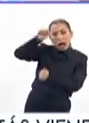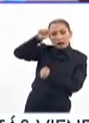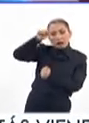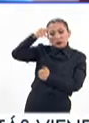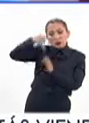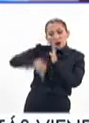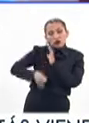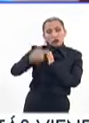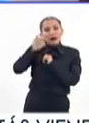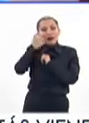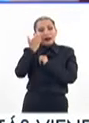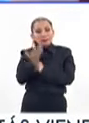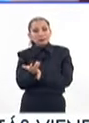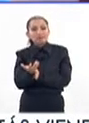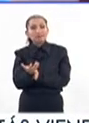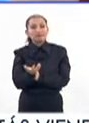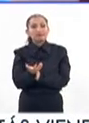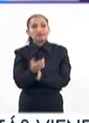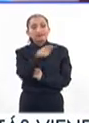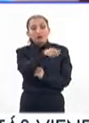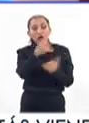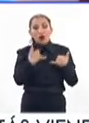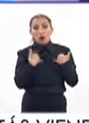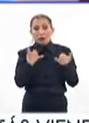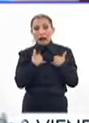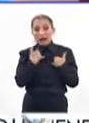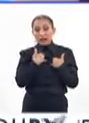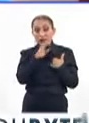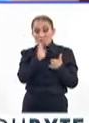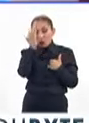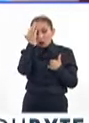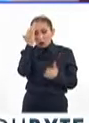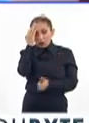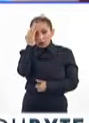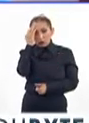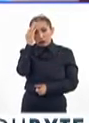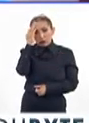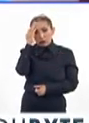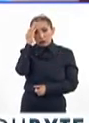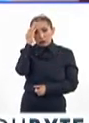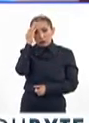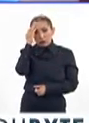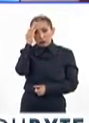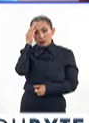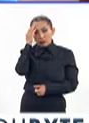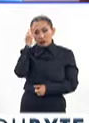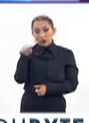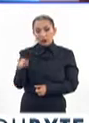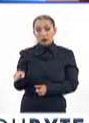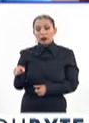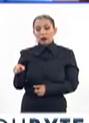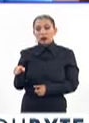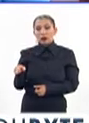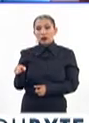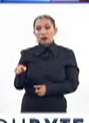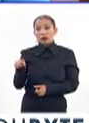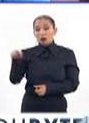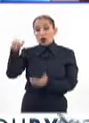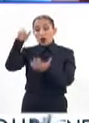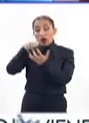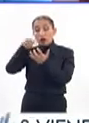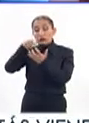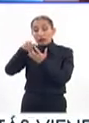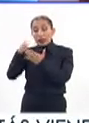allá. Queremos que la juventud conozca que el medio por el que